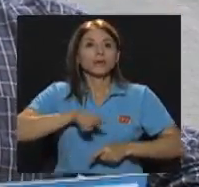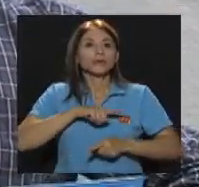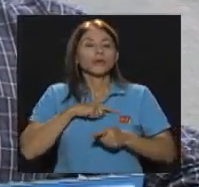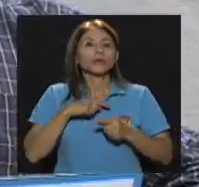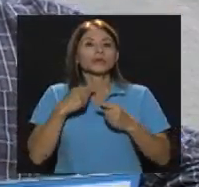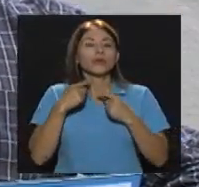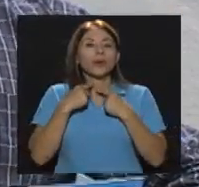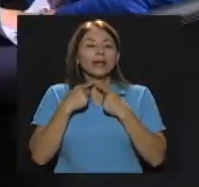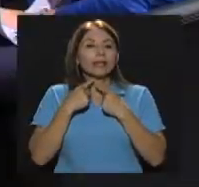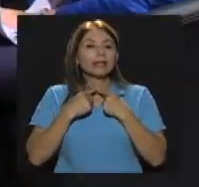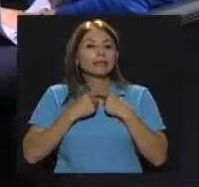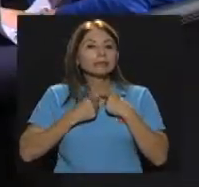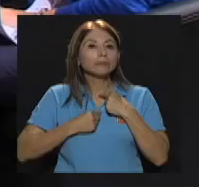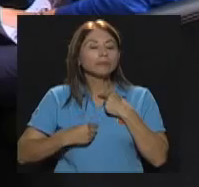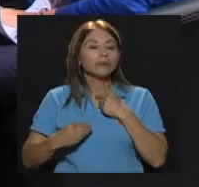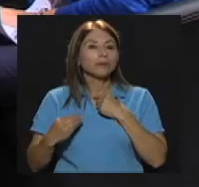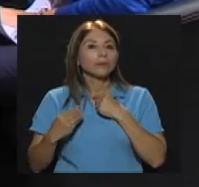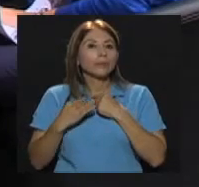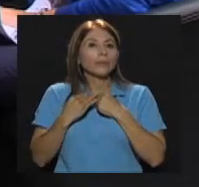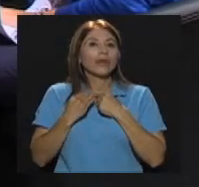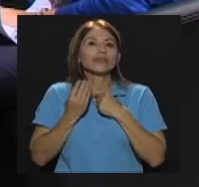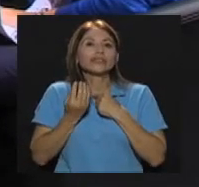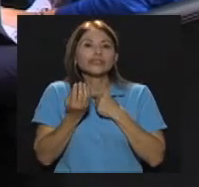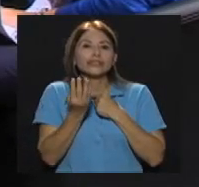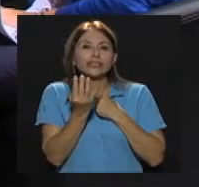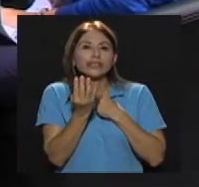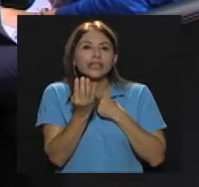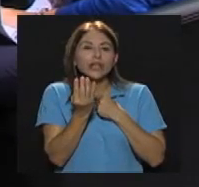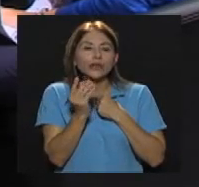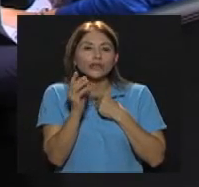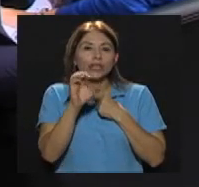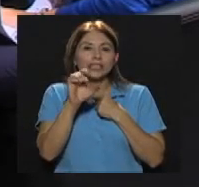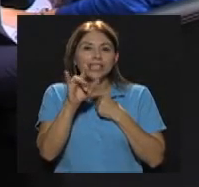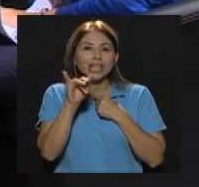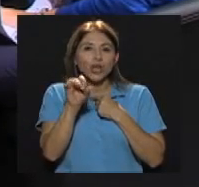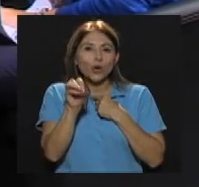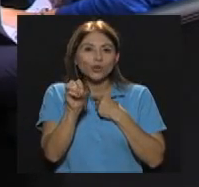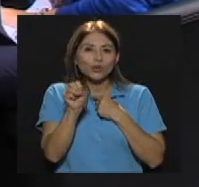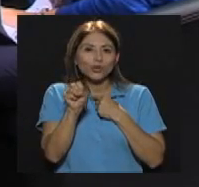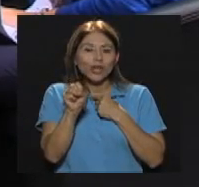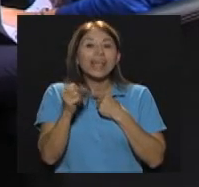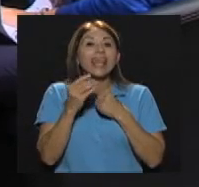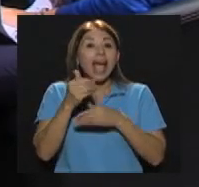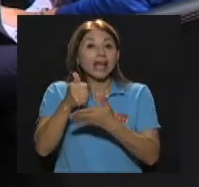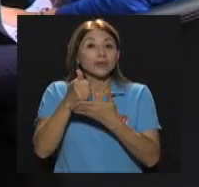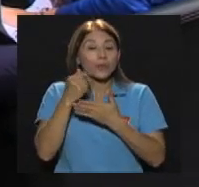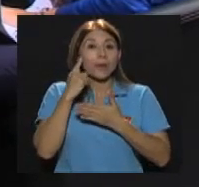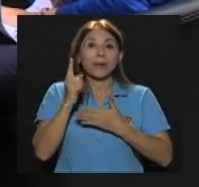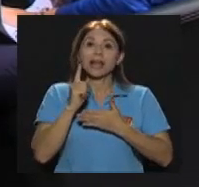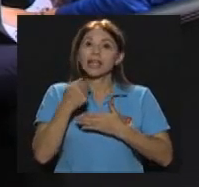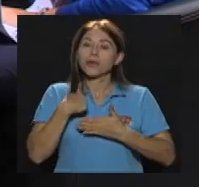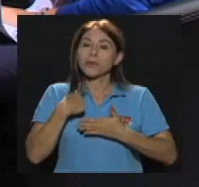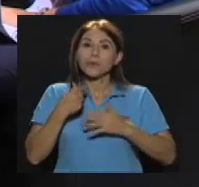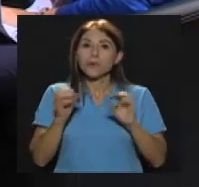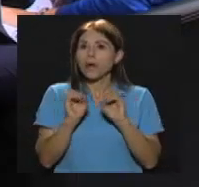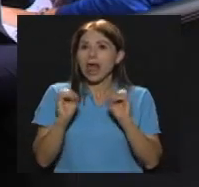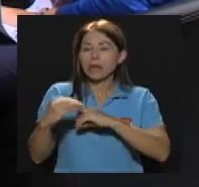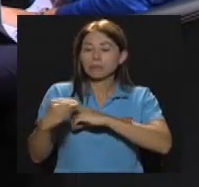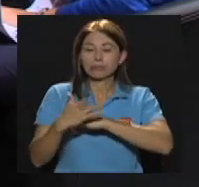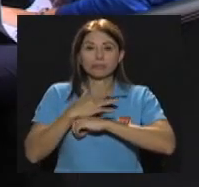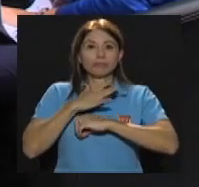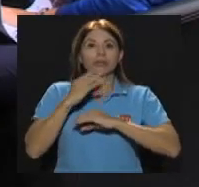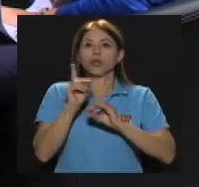los bronquios, que son unos pelitos que nos ayudan a barrer, ¿verdad? La mucosidad y todas las contaminaciones que uno